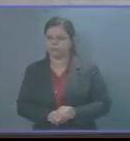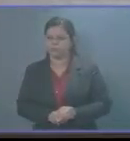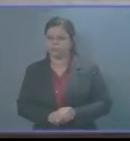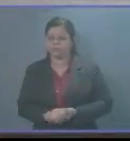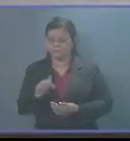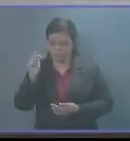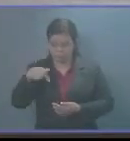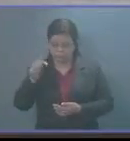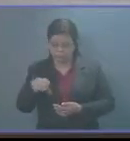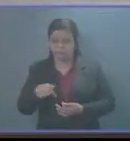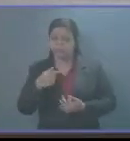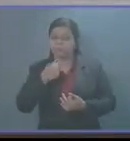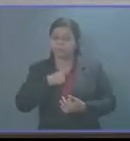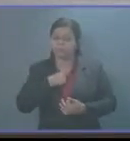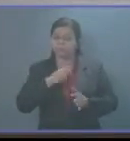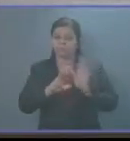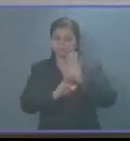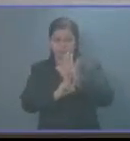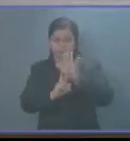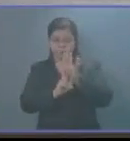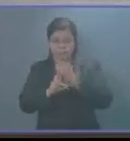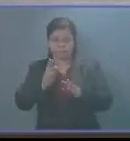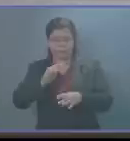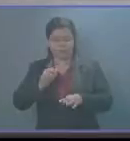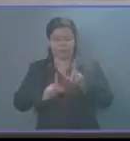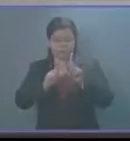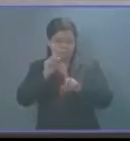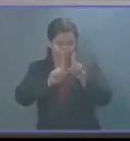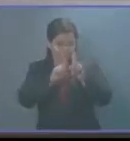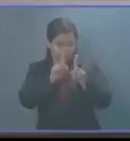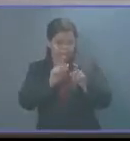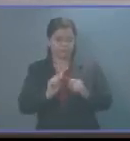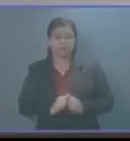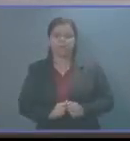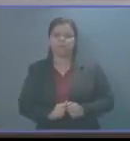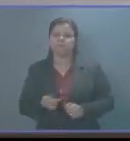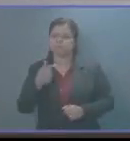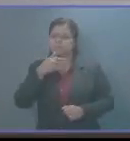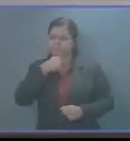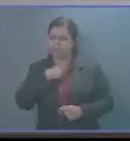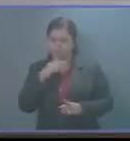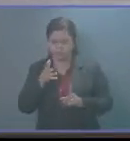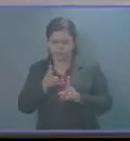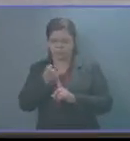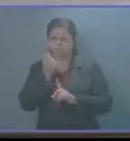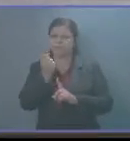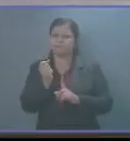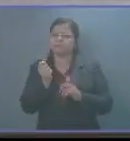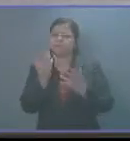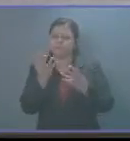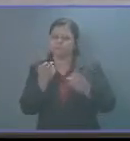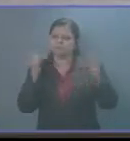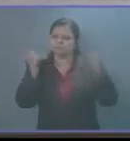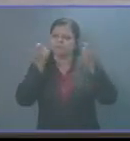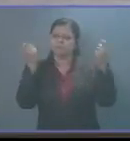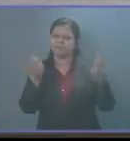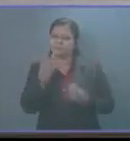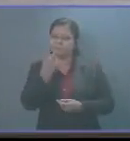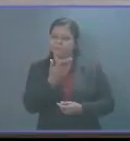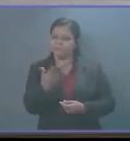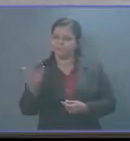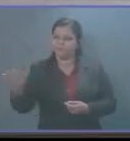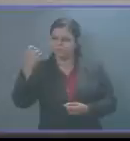En esta ocasión me encuentro como representante de Santa Ana con el fin primordial de conmemorar dos hechos